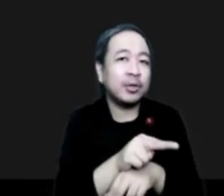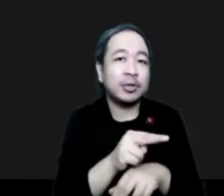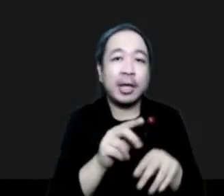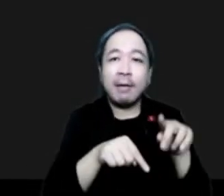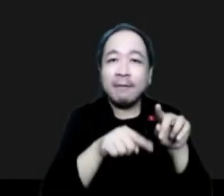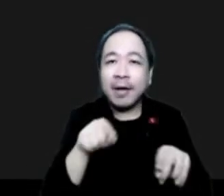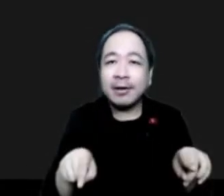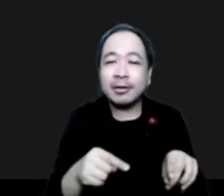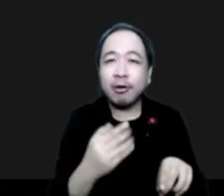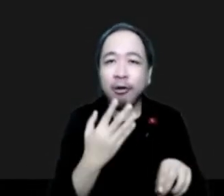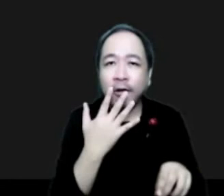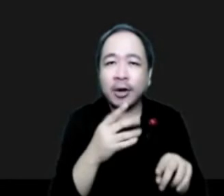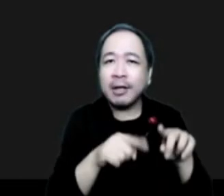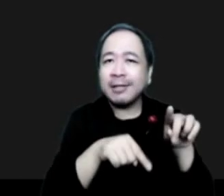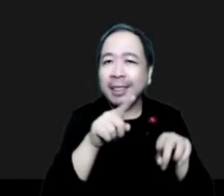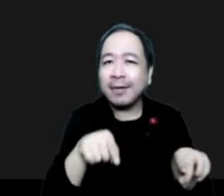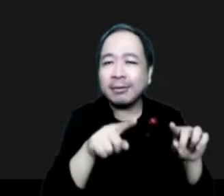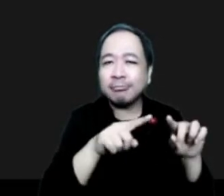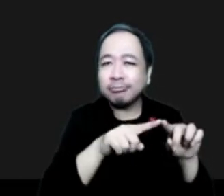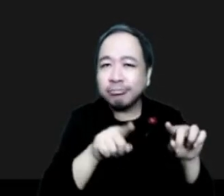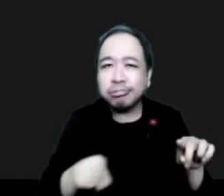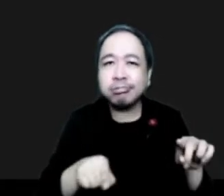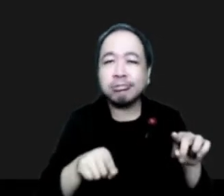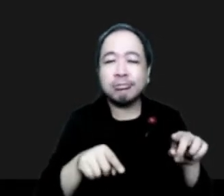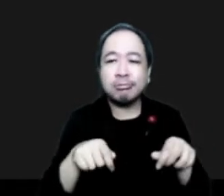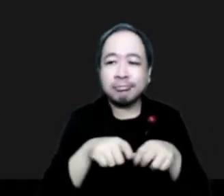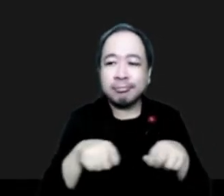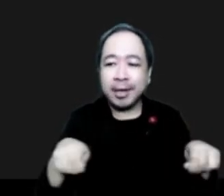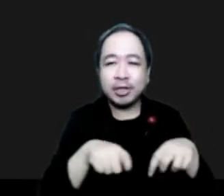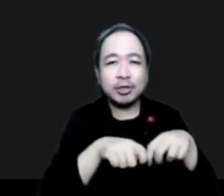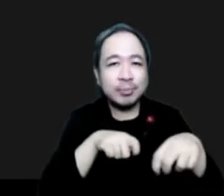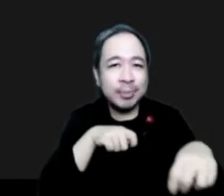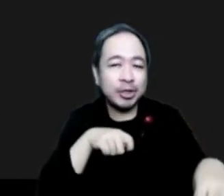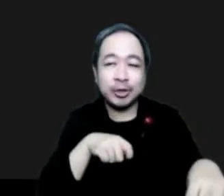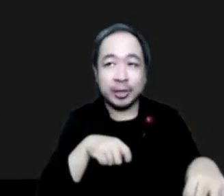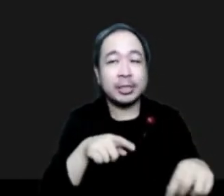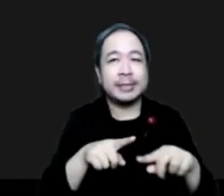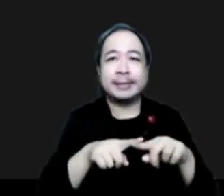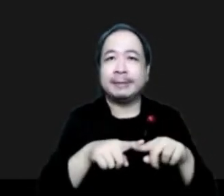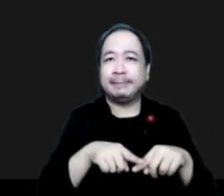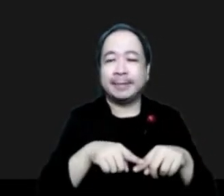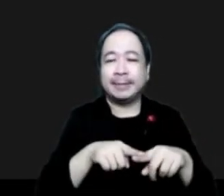transcurrido de la misma. Este proyecto tuvo